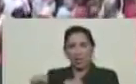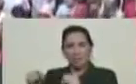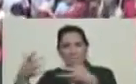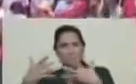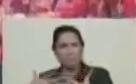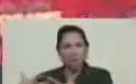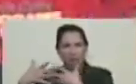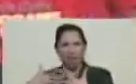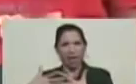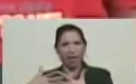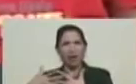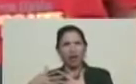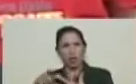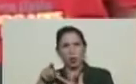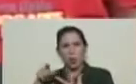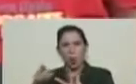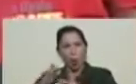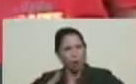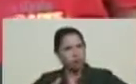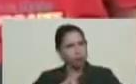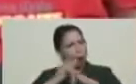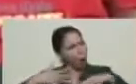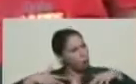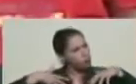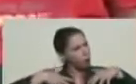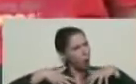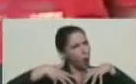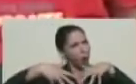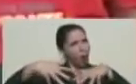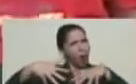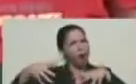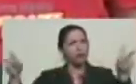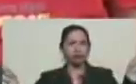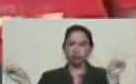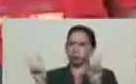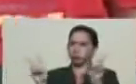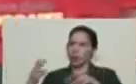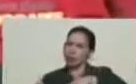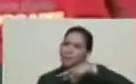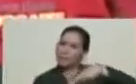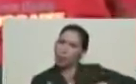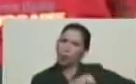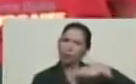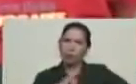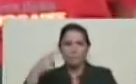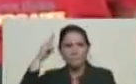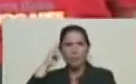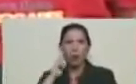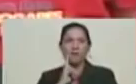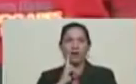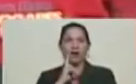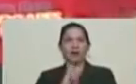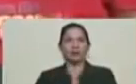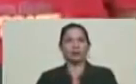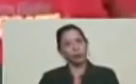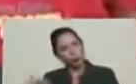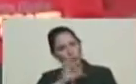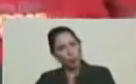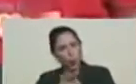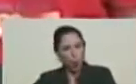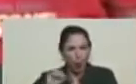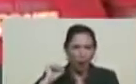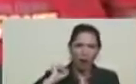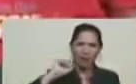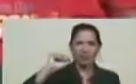que detenga la marcha victoriosa de la revolución bolivariana, socialista